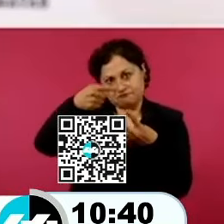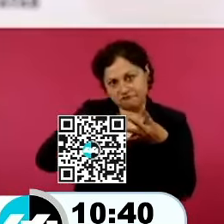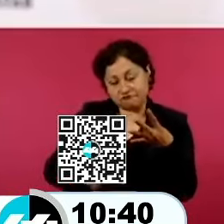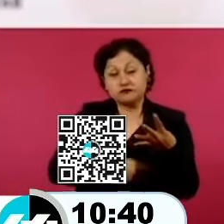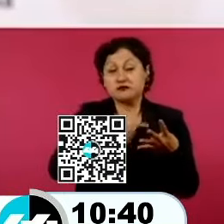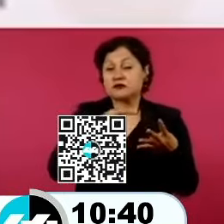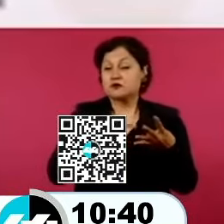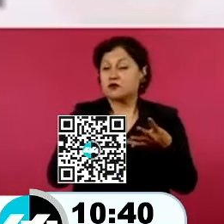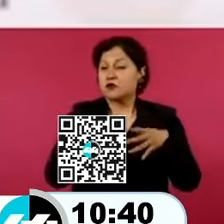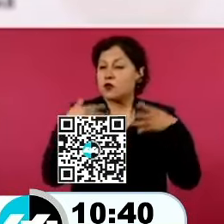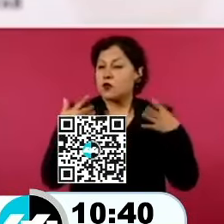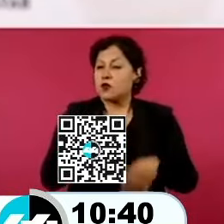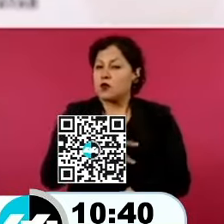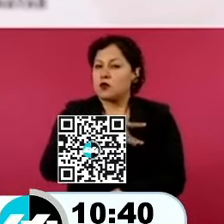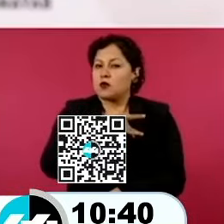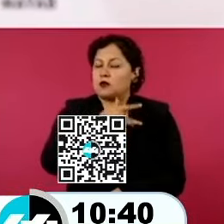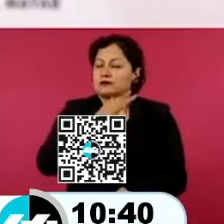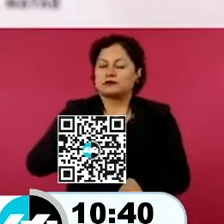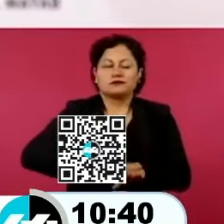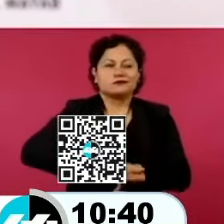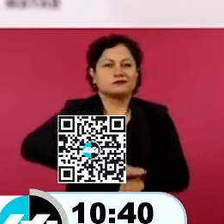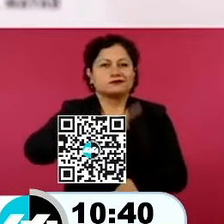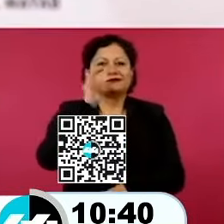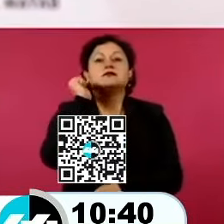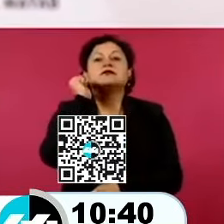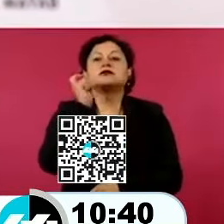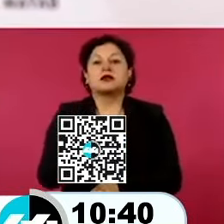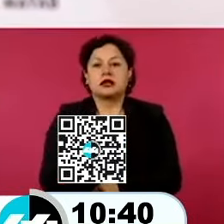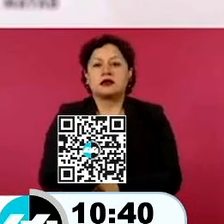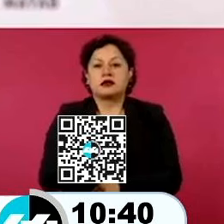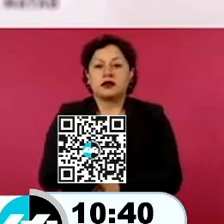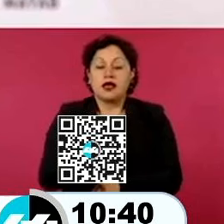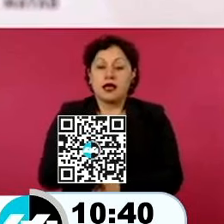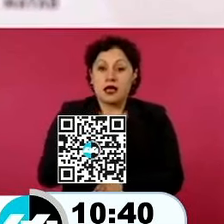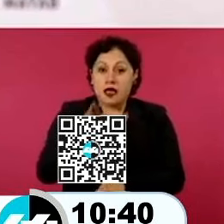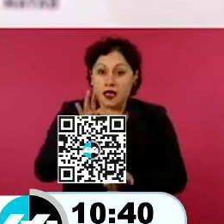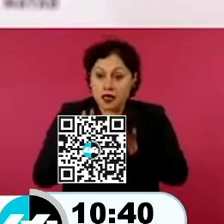es de que se ha logrado reducir la pobreza